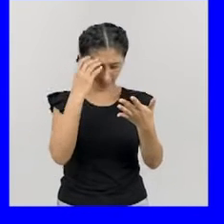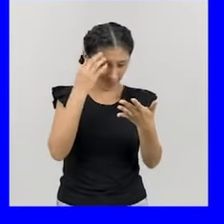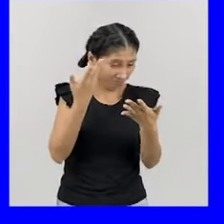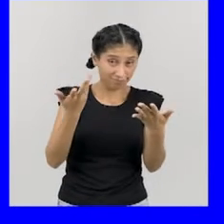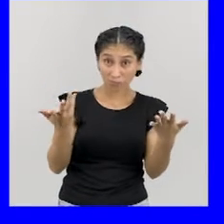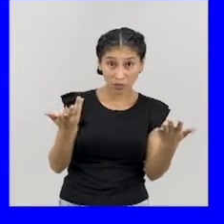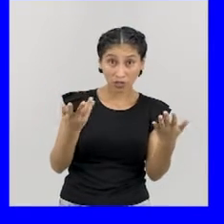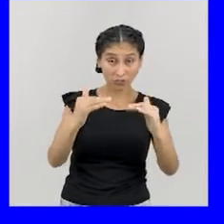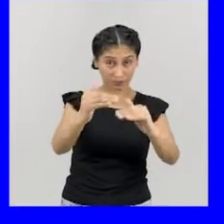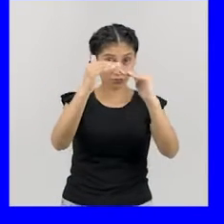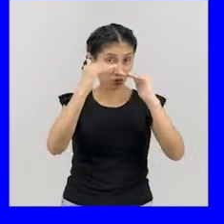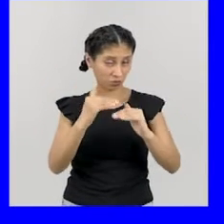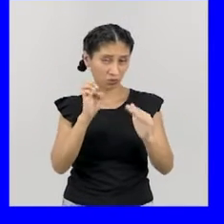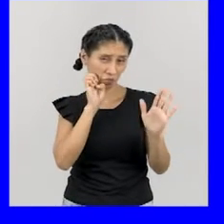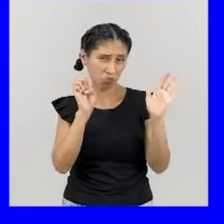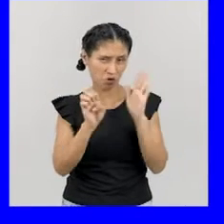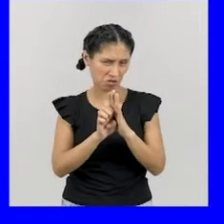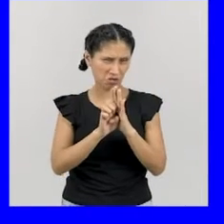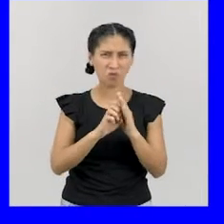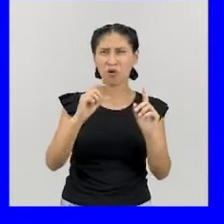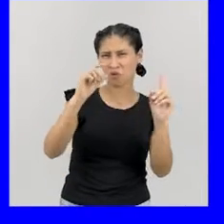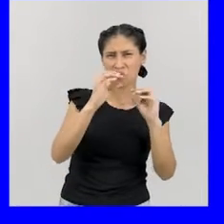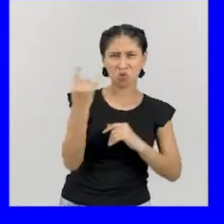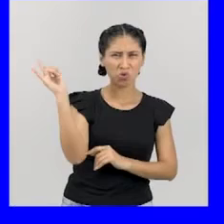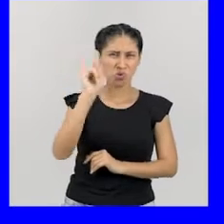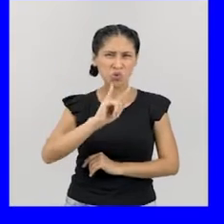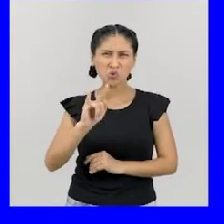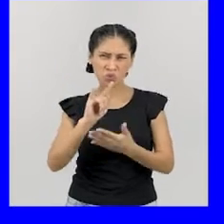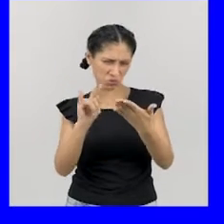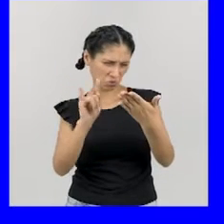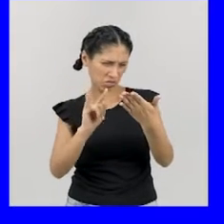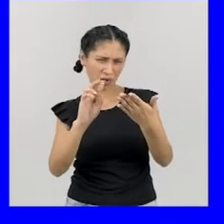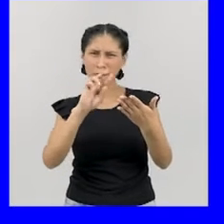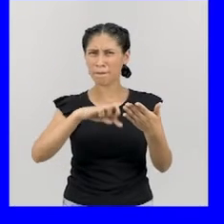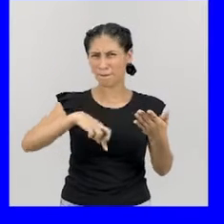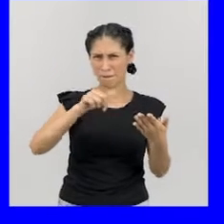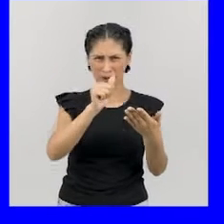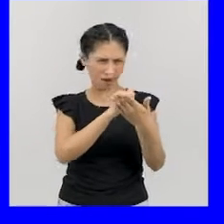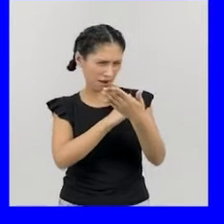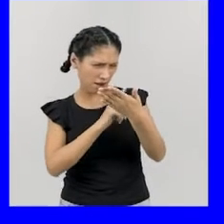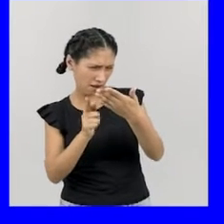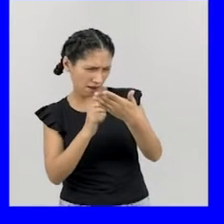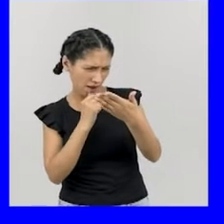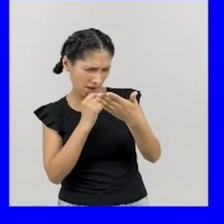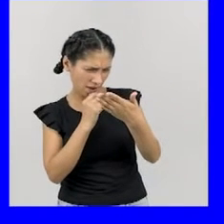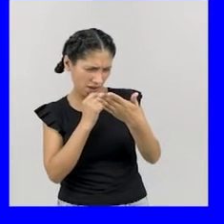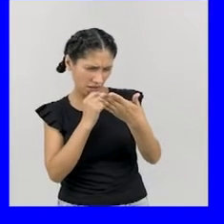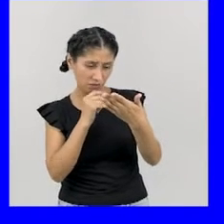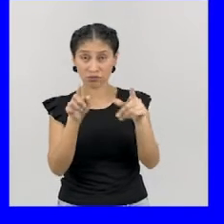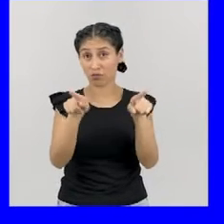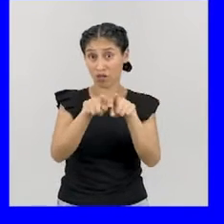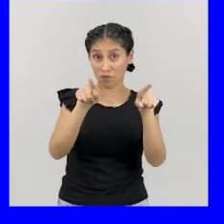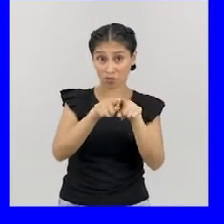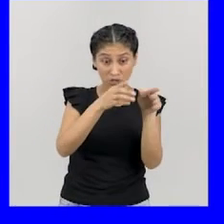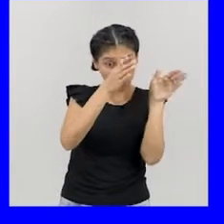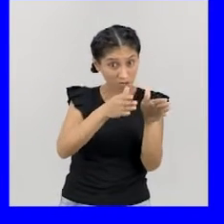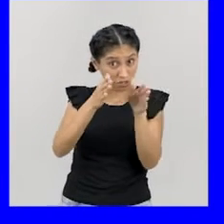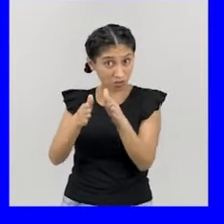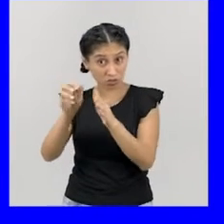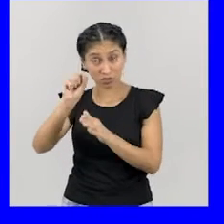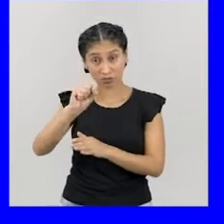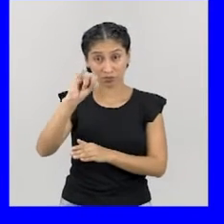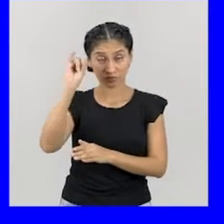de las palabras comodín, cosa, asunto, etc. Que no haya rupturas en el orden